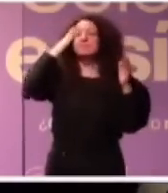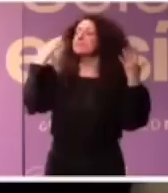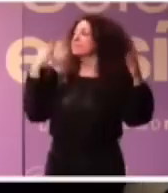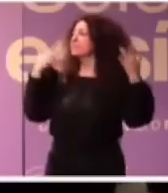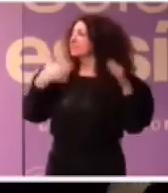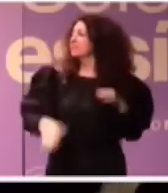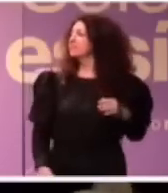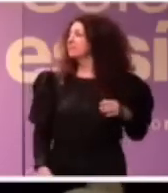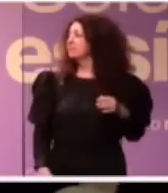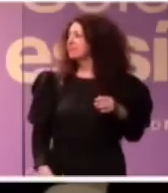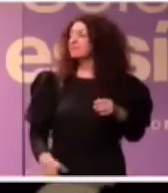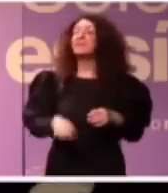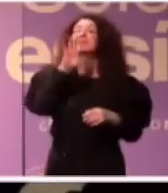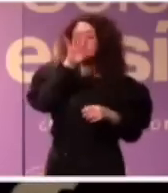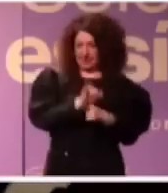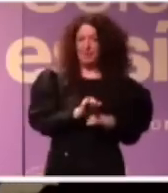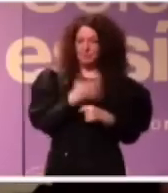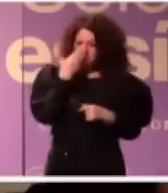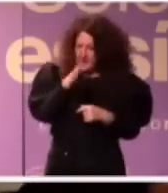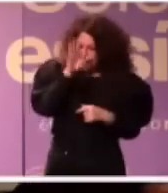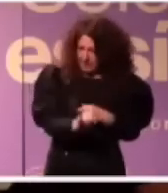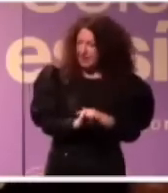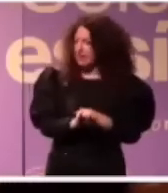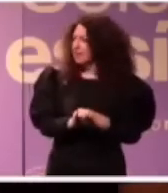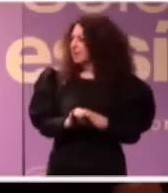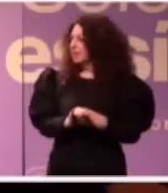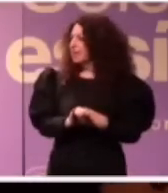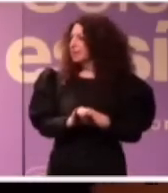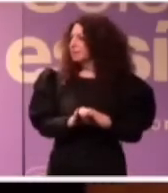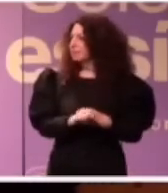Así que sí,